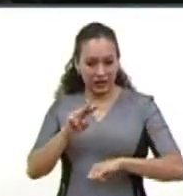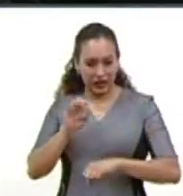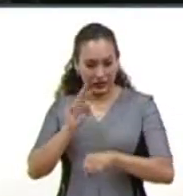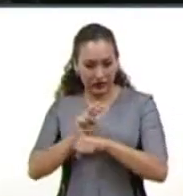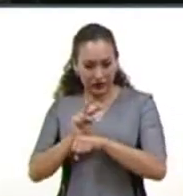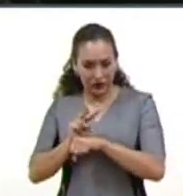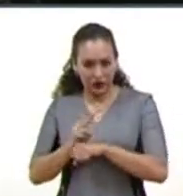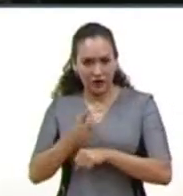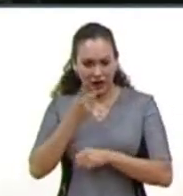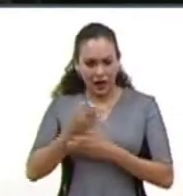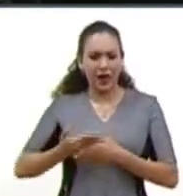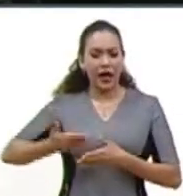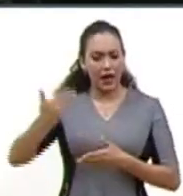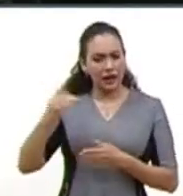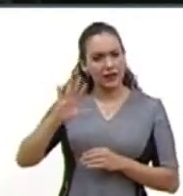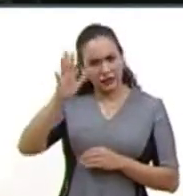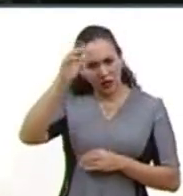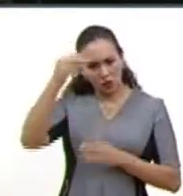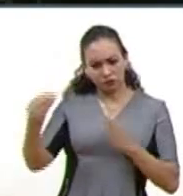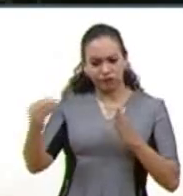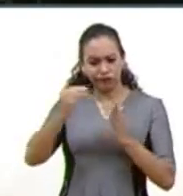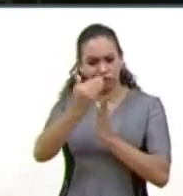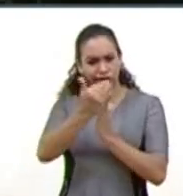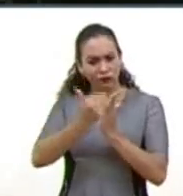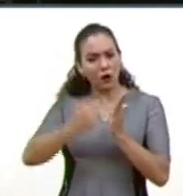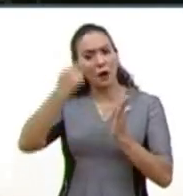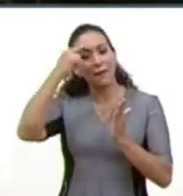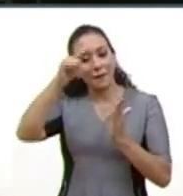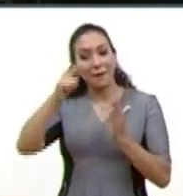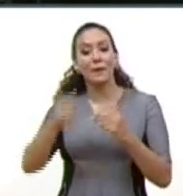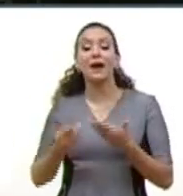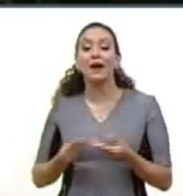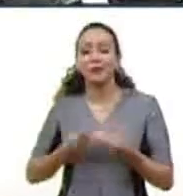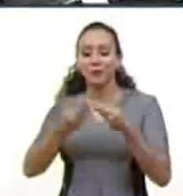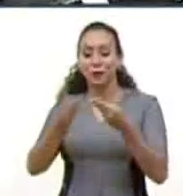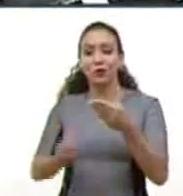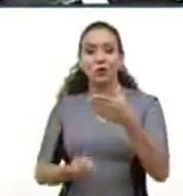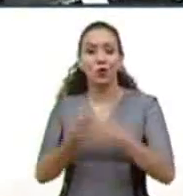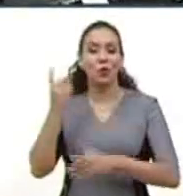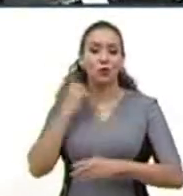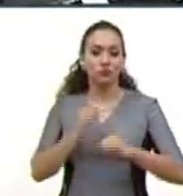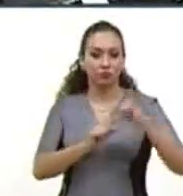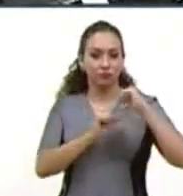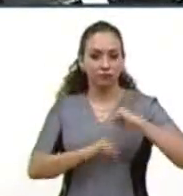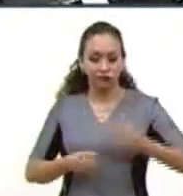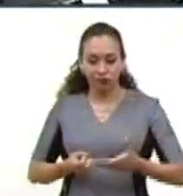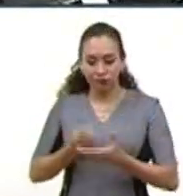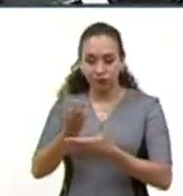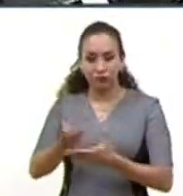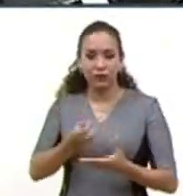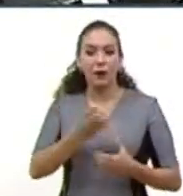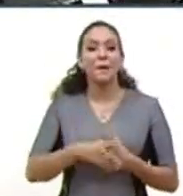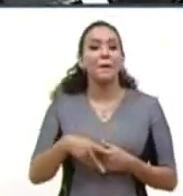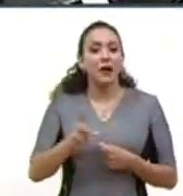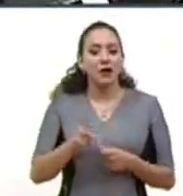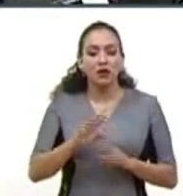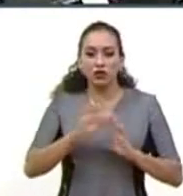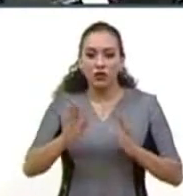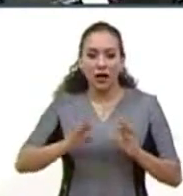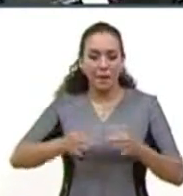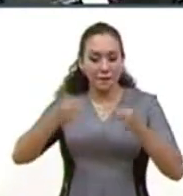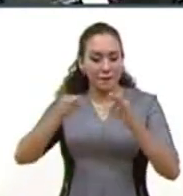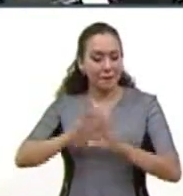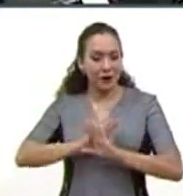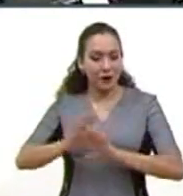acuerdo previo las bases para llevar a cabo la asignación de las mencionadas diputaciones y senadurías, mismo que fue confirmado por el